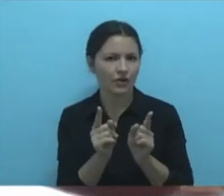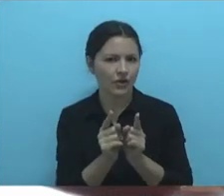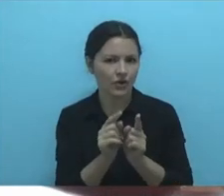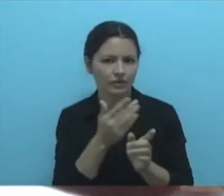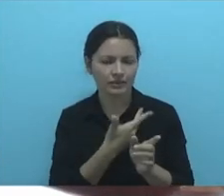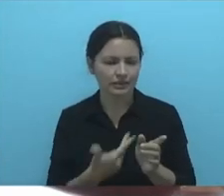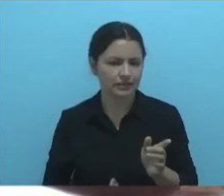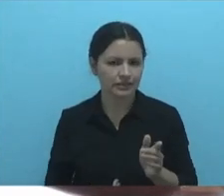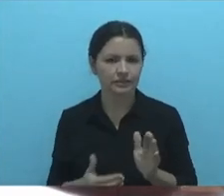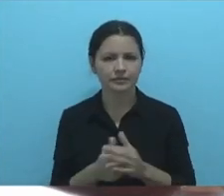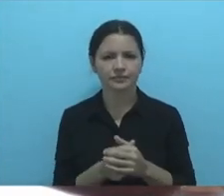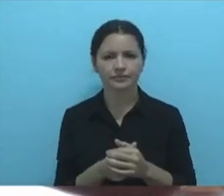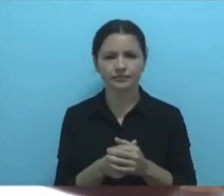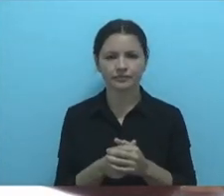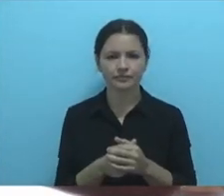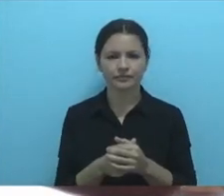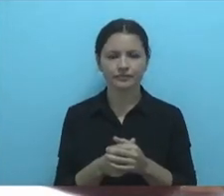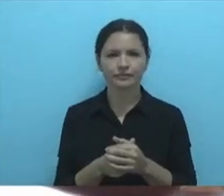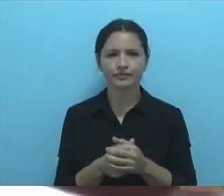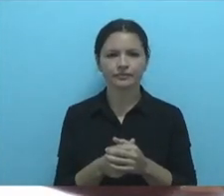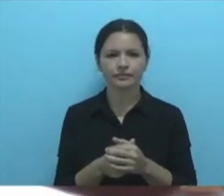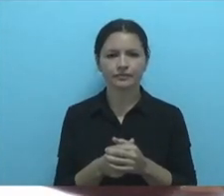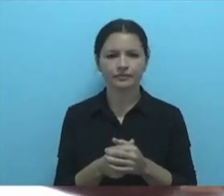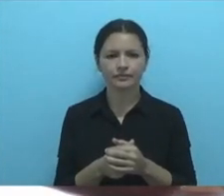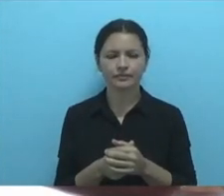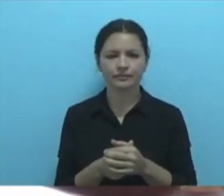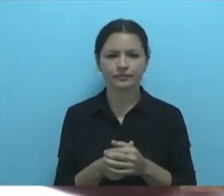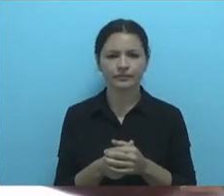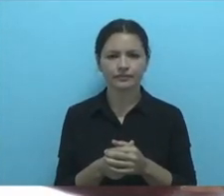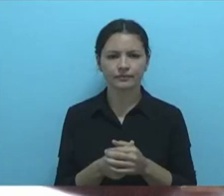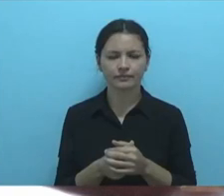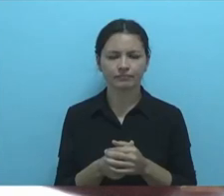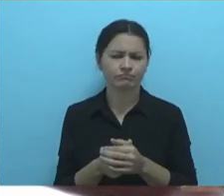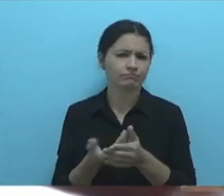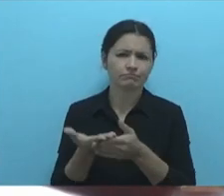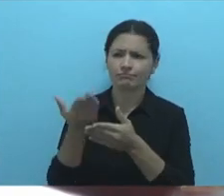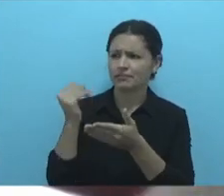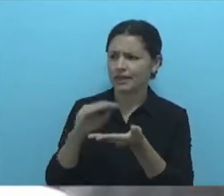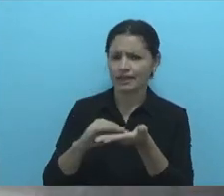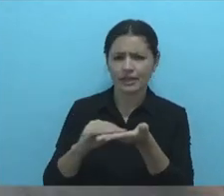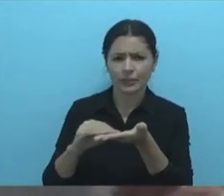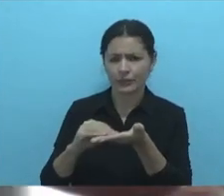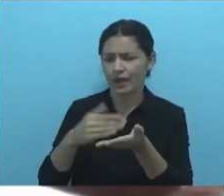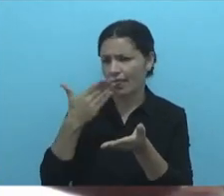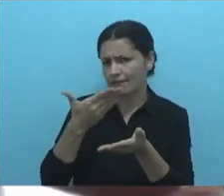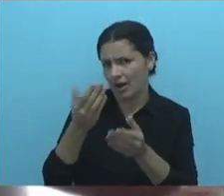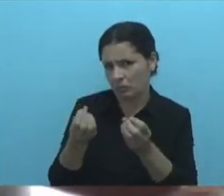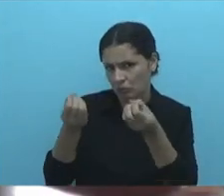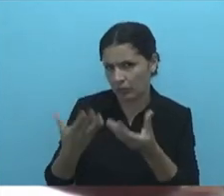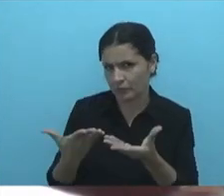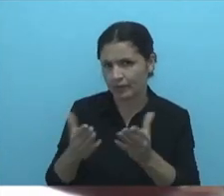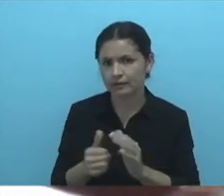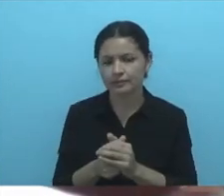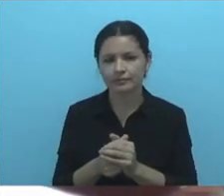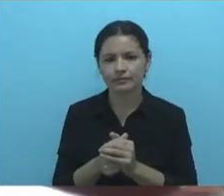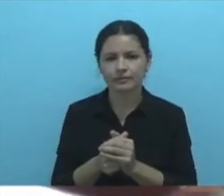los argumentos que han vertido mis compañeras legisladoras ahondan demasiado en la cuestión y no tengo mucho para agregar simplemente